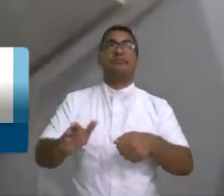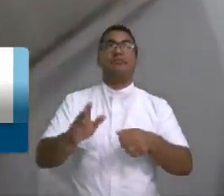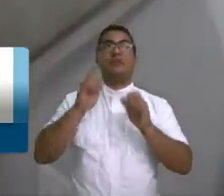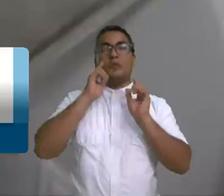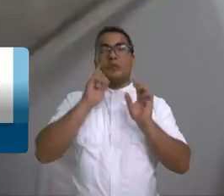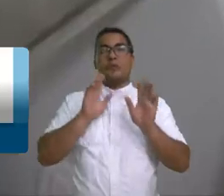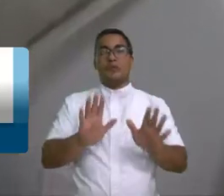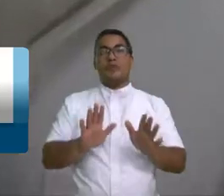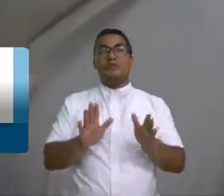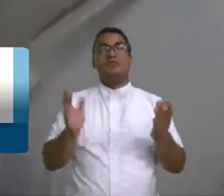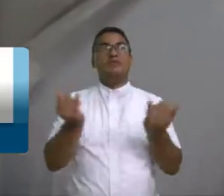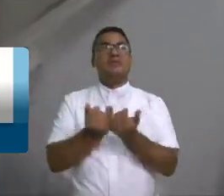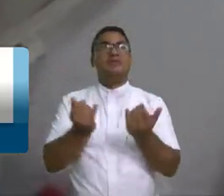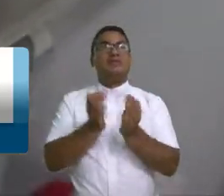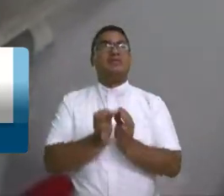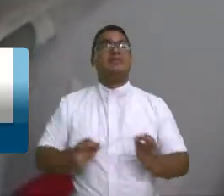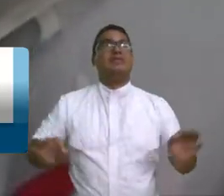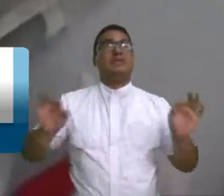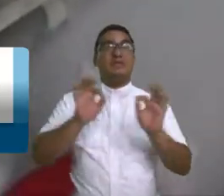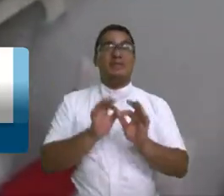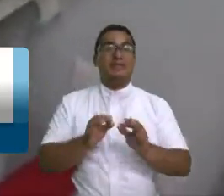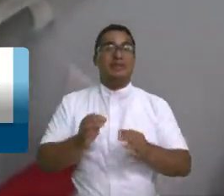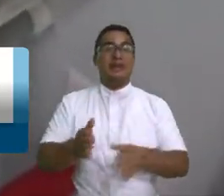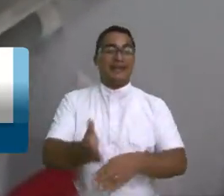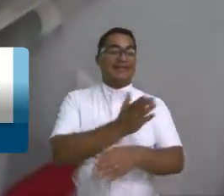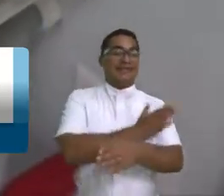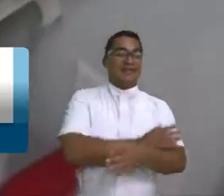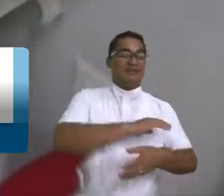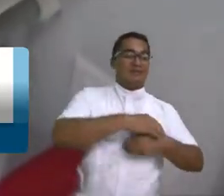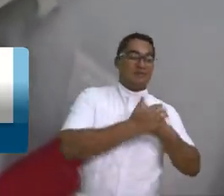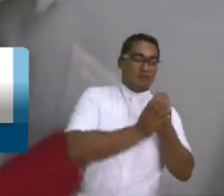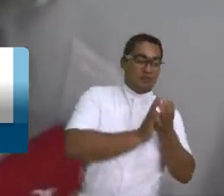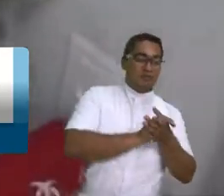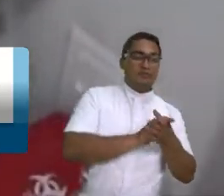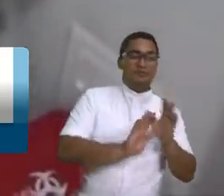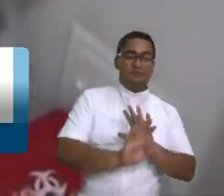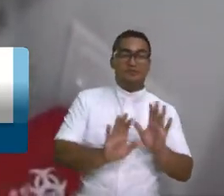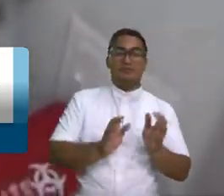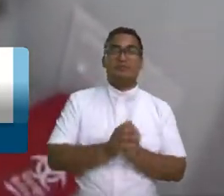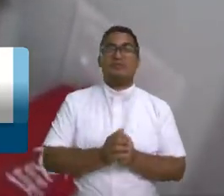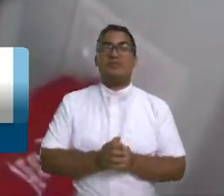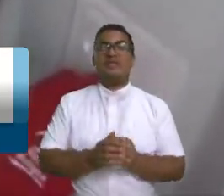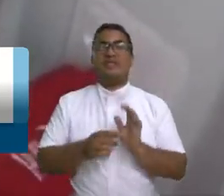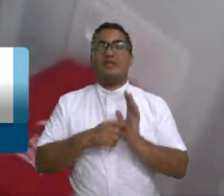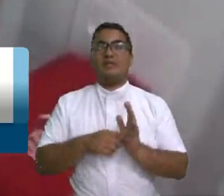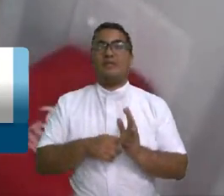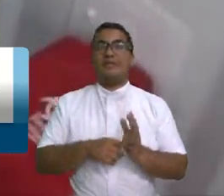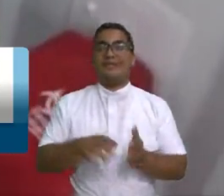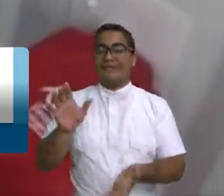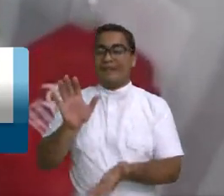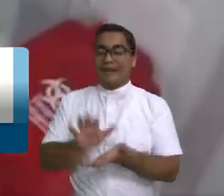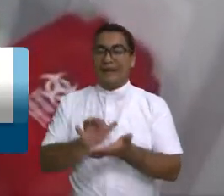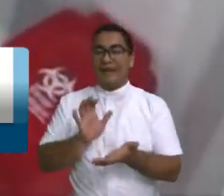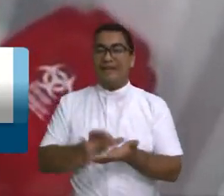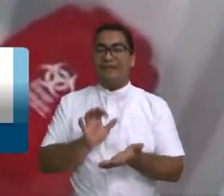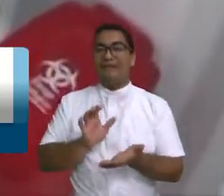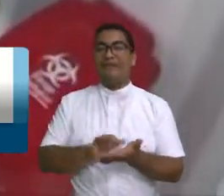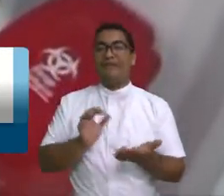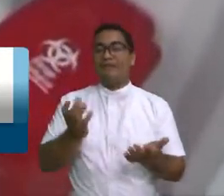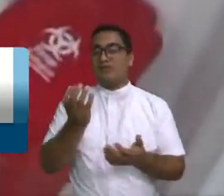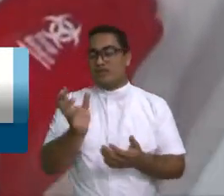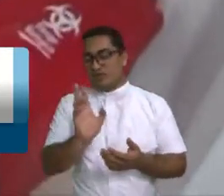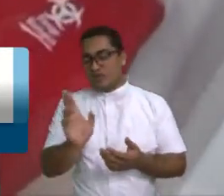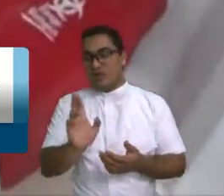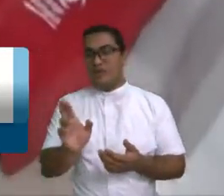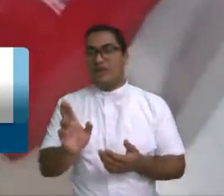esa actividad tenemos que lavar una mano previo, ¿verdad? Si tocamos alimentos crudos y después